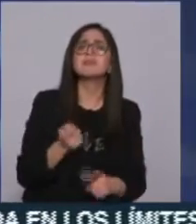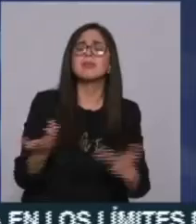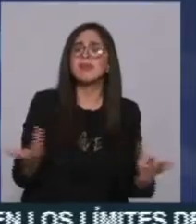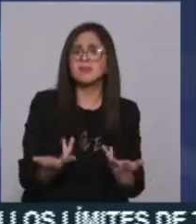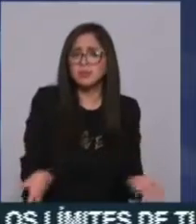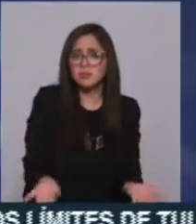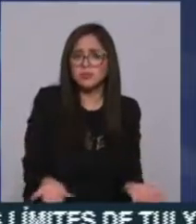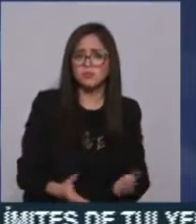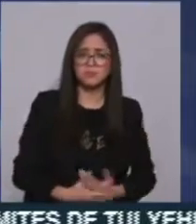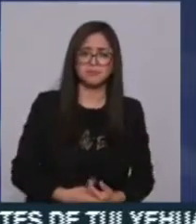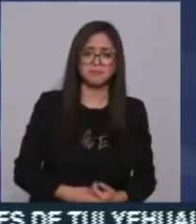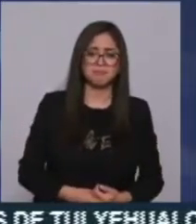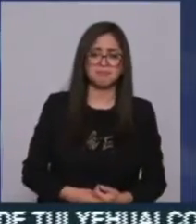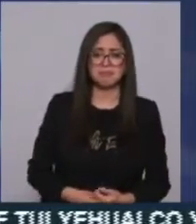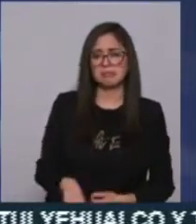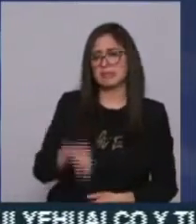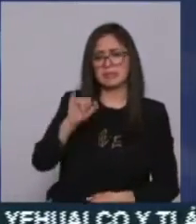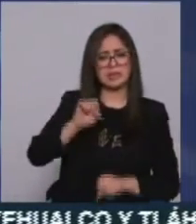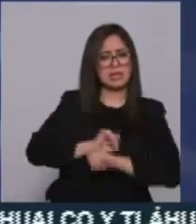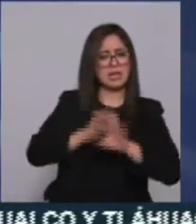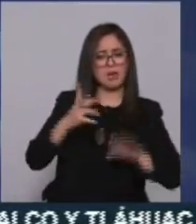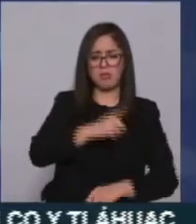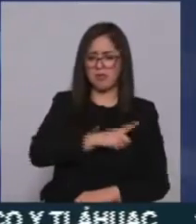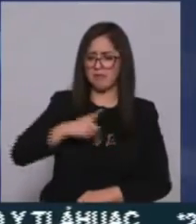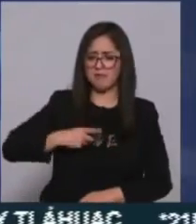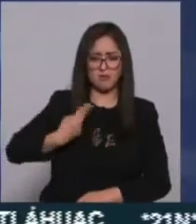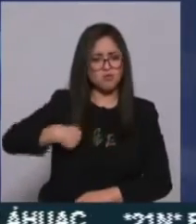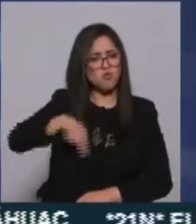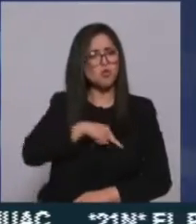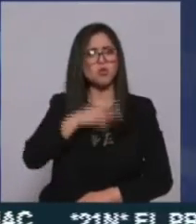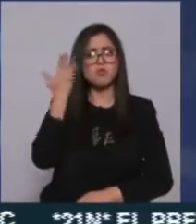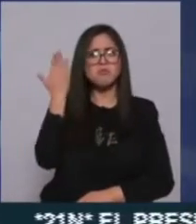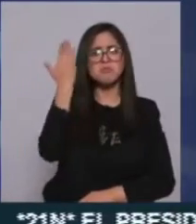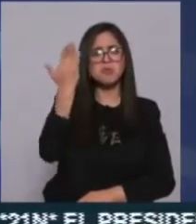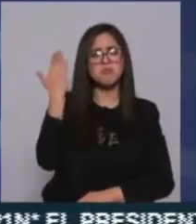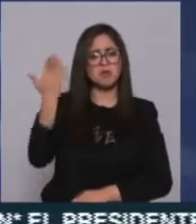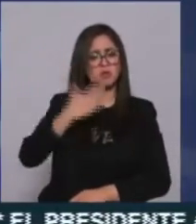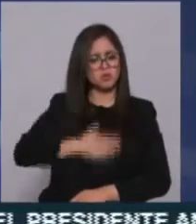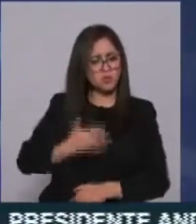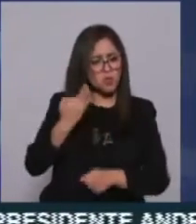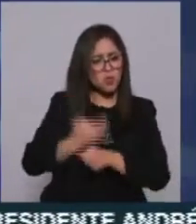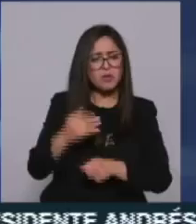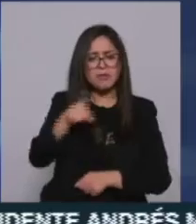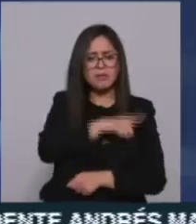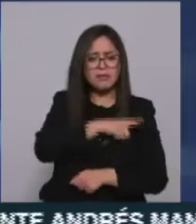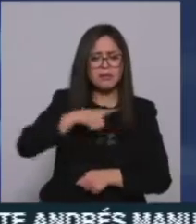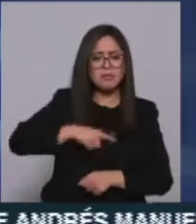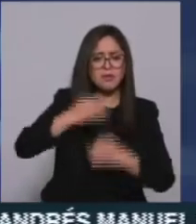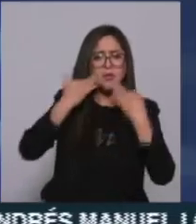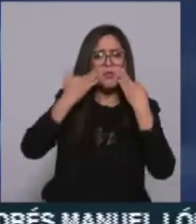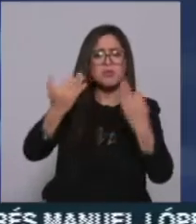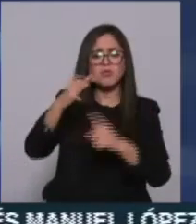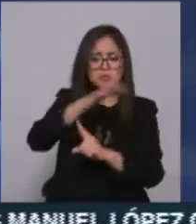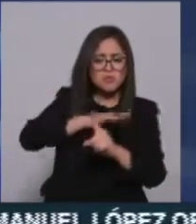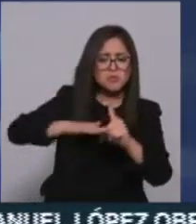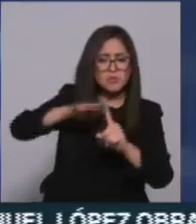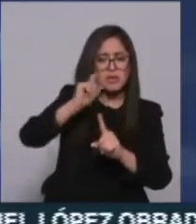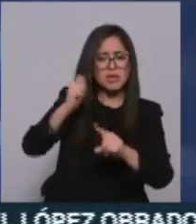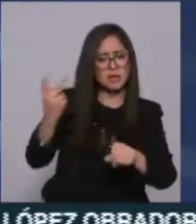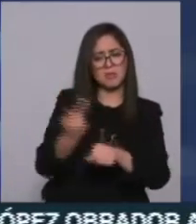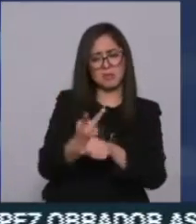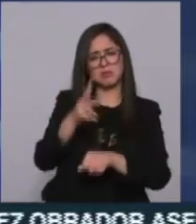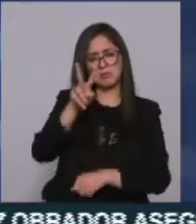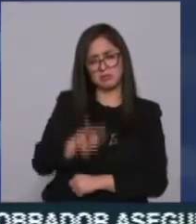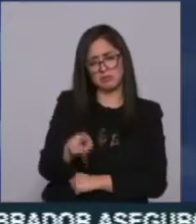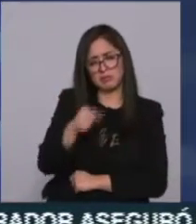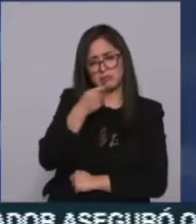alguna manera pronunciarnos, levantar la voz y tomar conciencia de lo que verdaderamente ocurre. Mira, por lo que sabemos de este caso lamentable de